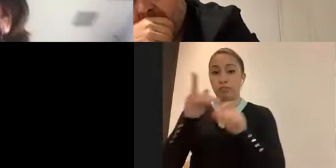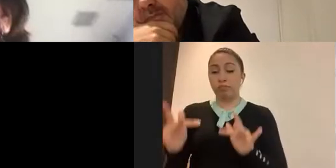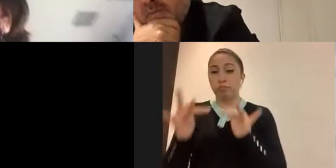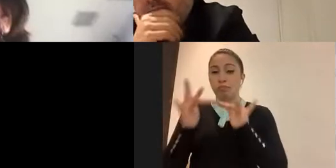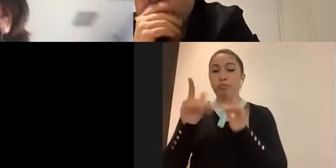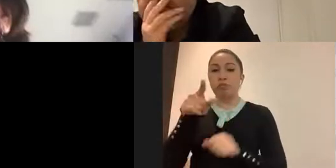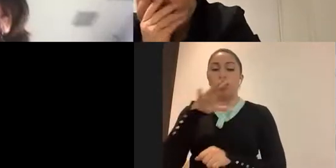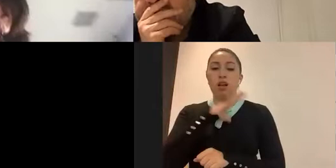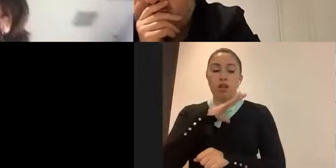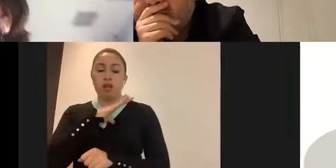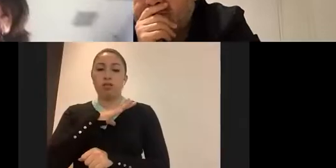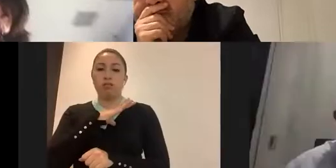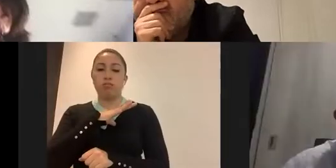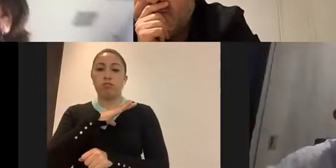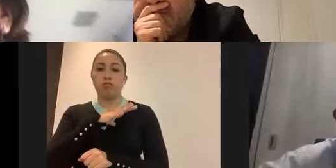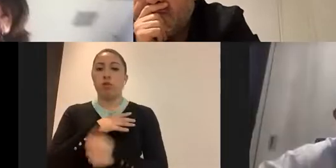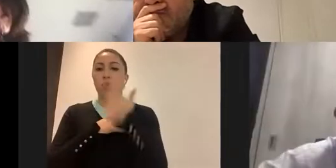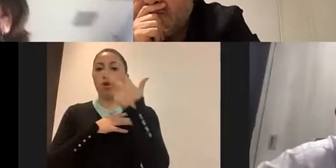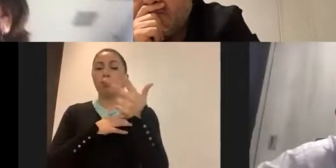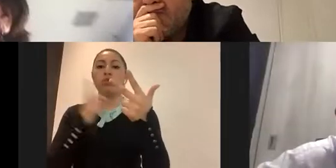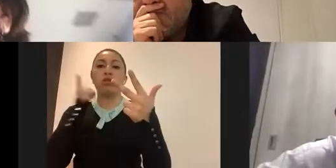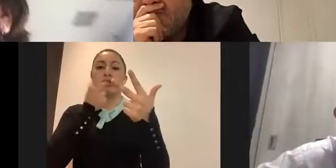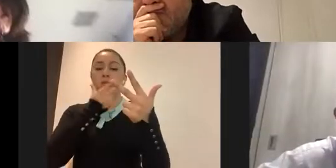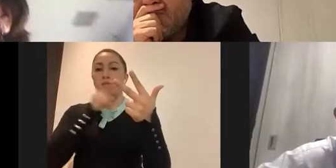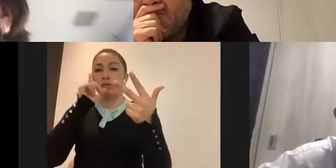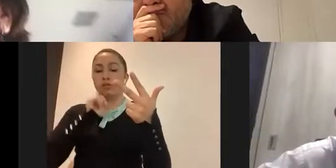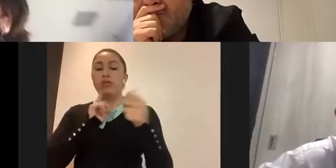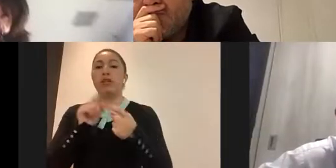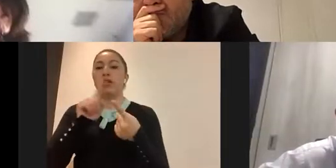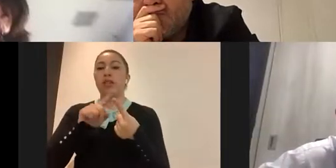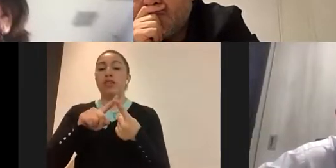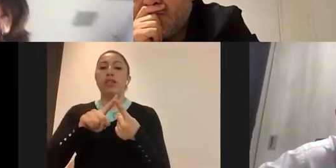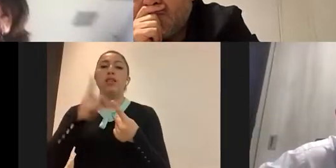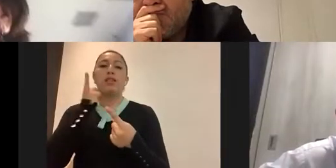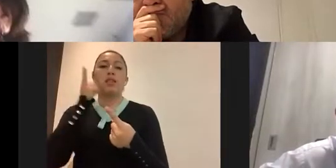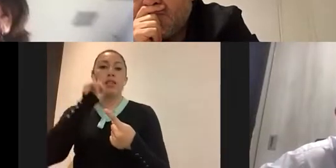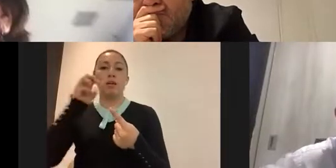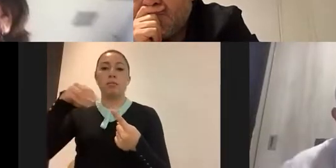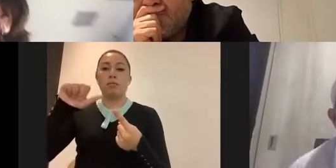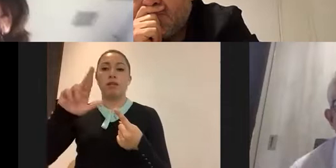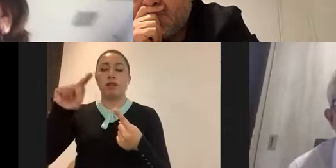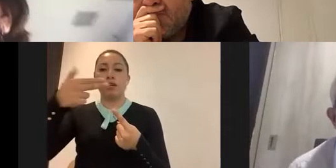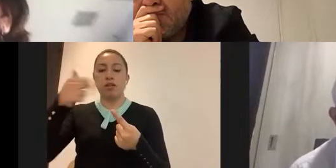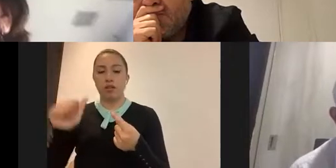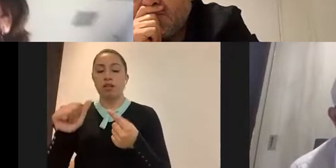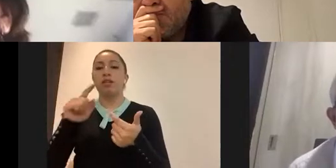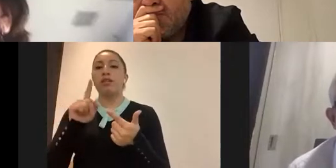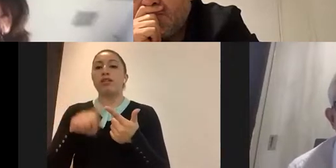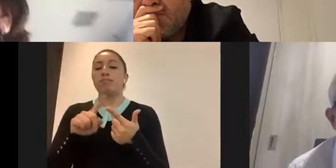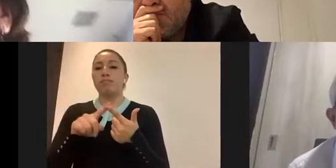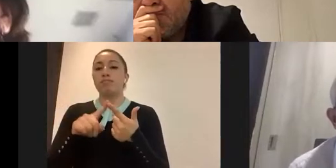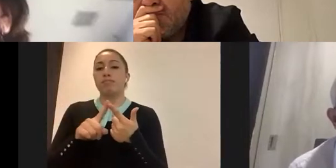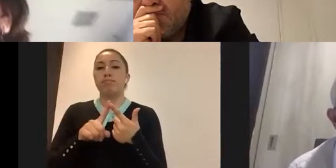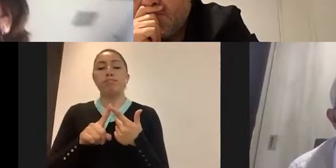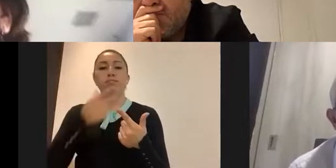en la sesión 8 diputados. Está presente la diputada Marta Ávila Ventura, coordinadora del Grupo Parlamentario de Morena, el